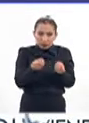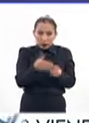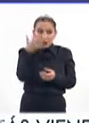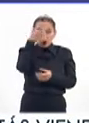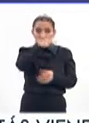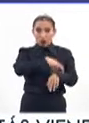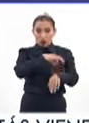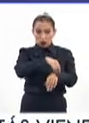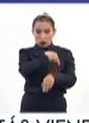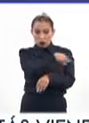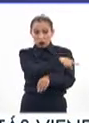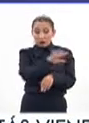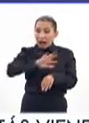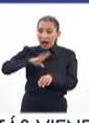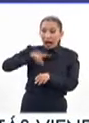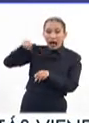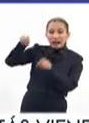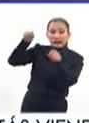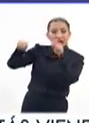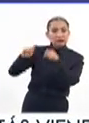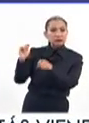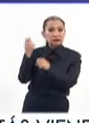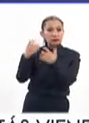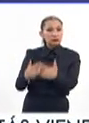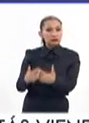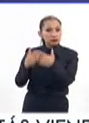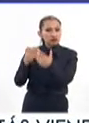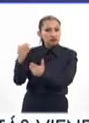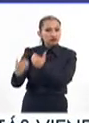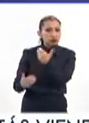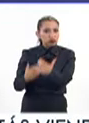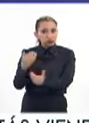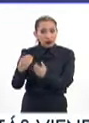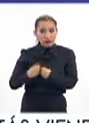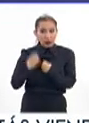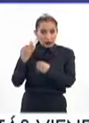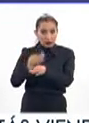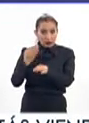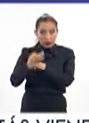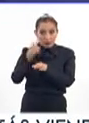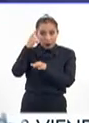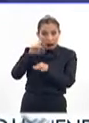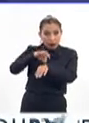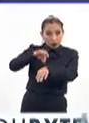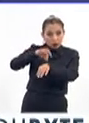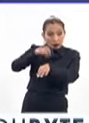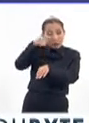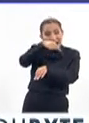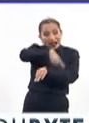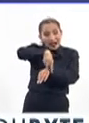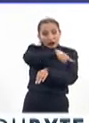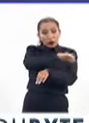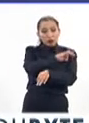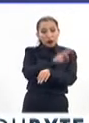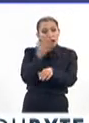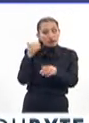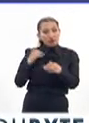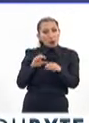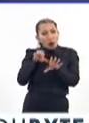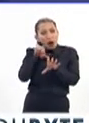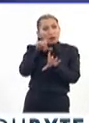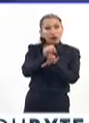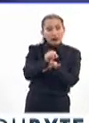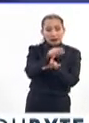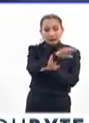los futuros médicos lo que ya existe en la vida real de la atención médica para poder alcanzar,